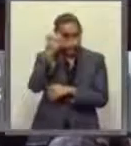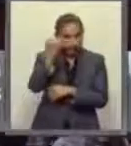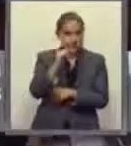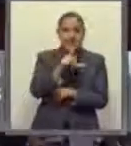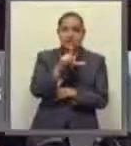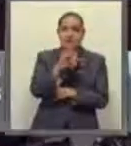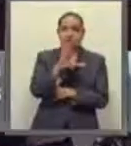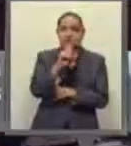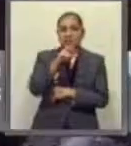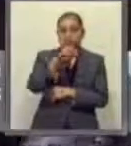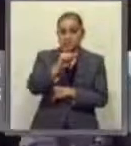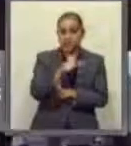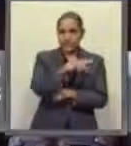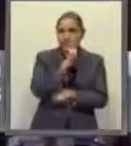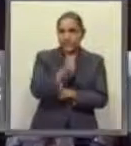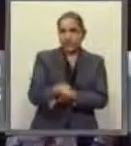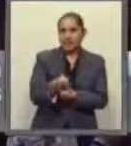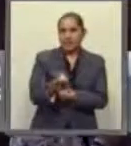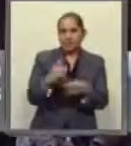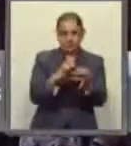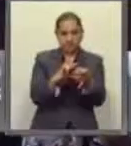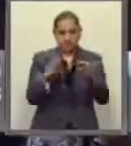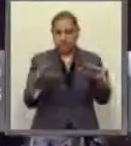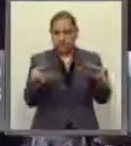paraestatal para poder